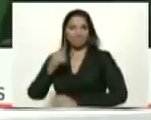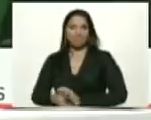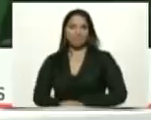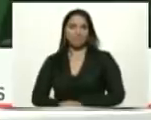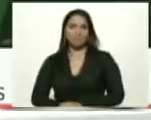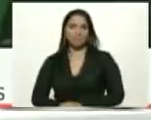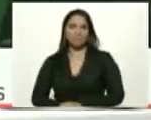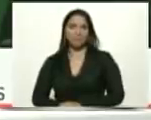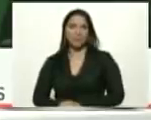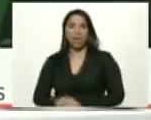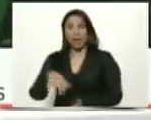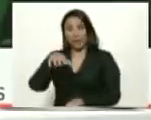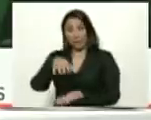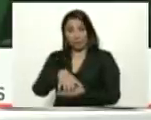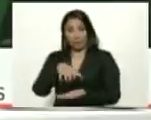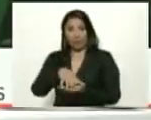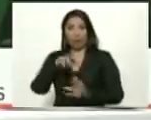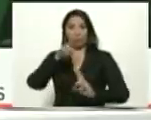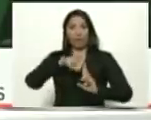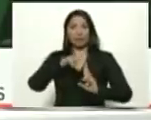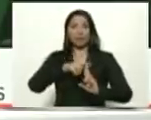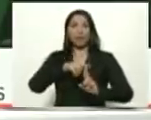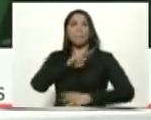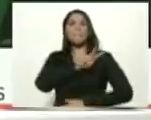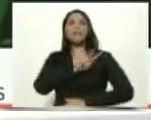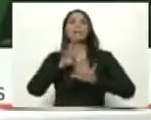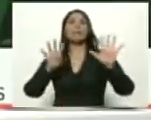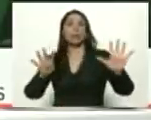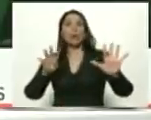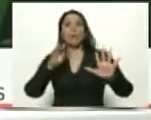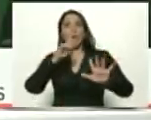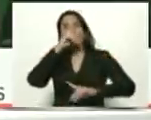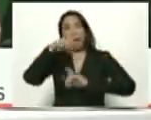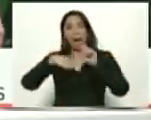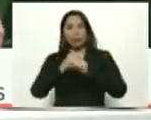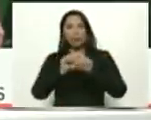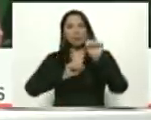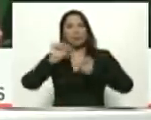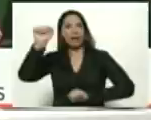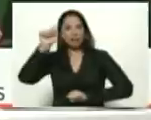En el estado Táchira se trata de un joven de 29 años de San Cristóbal,